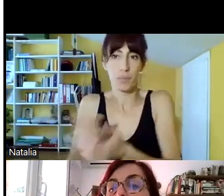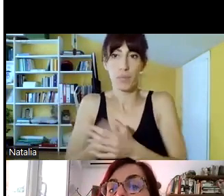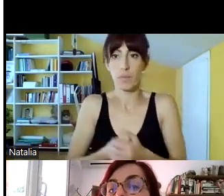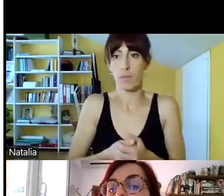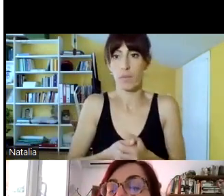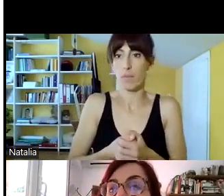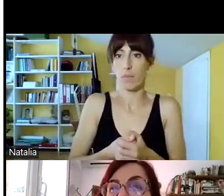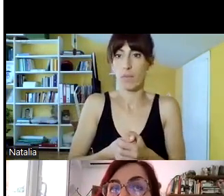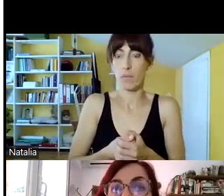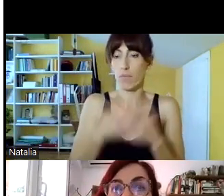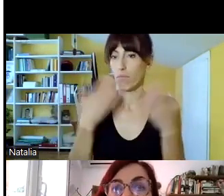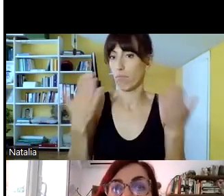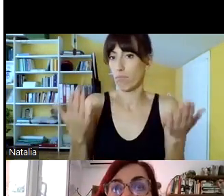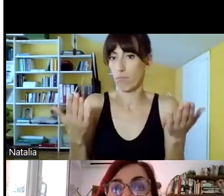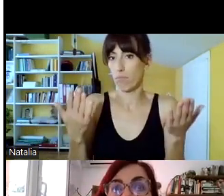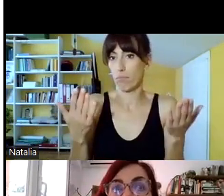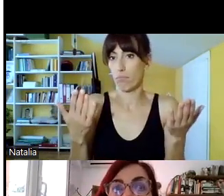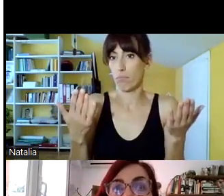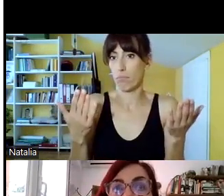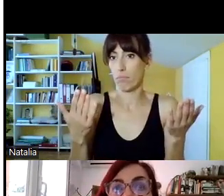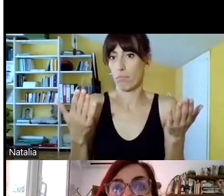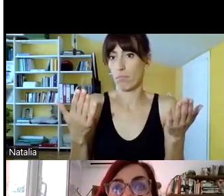donde eso no tiene